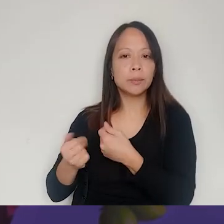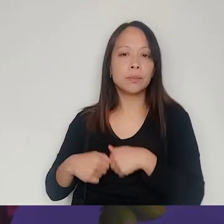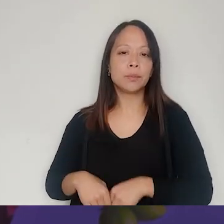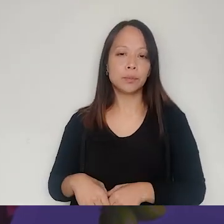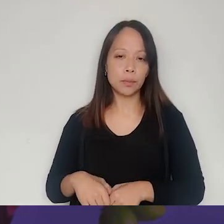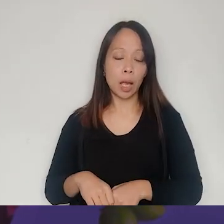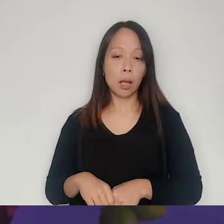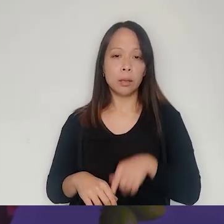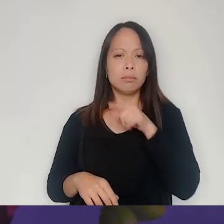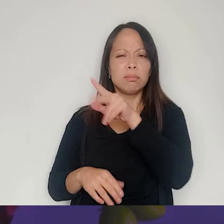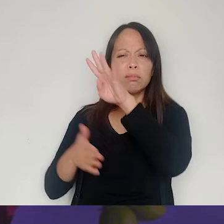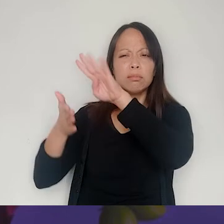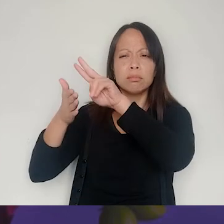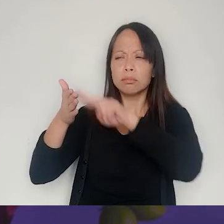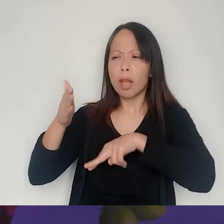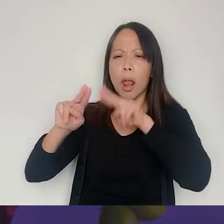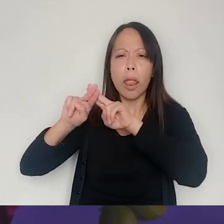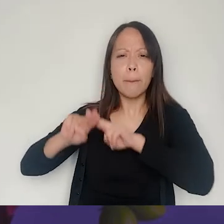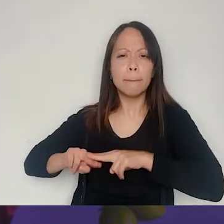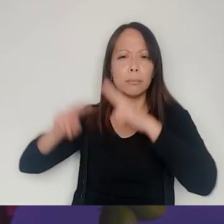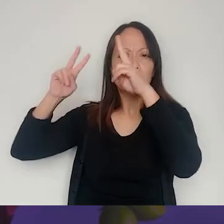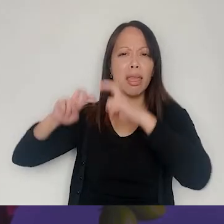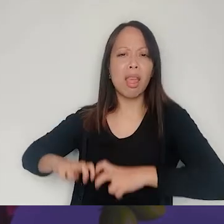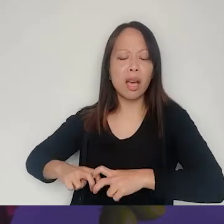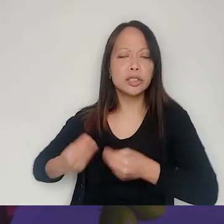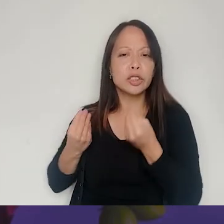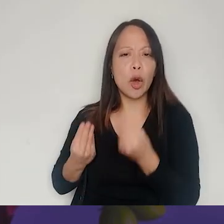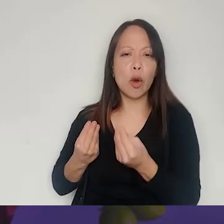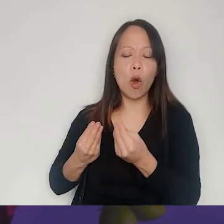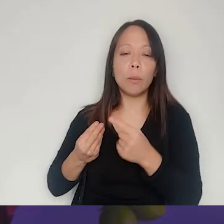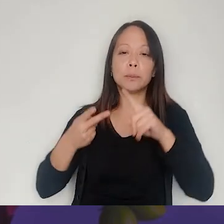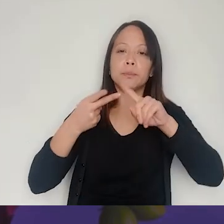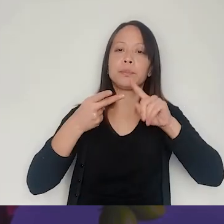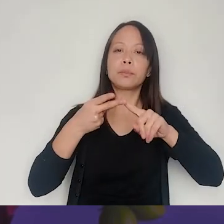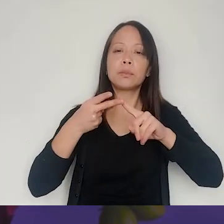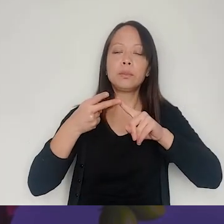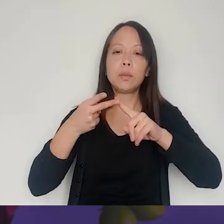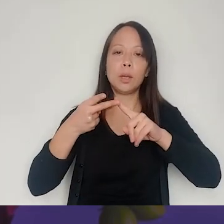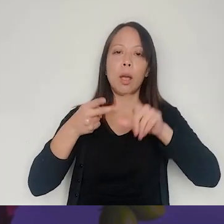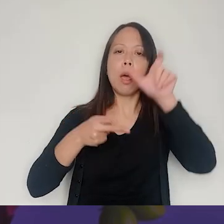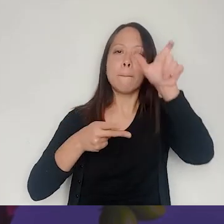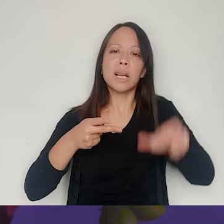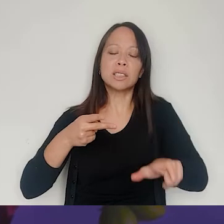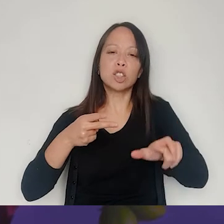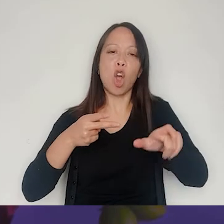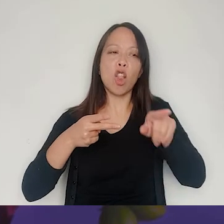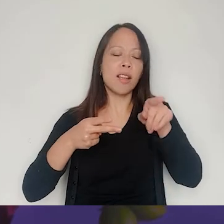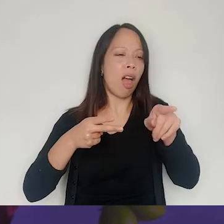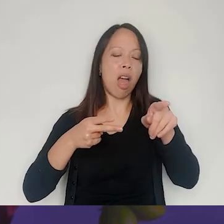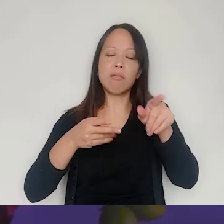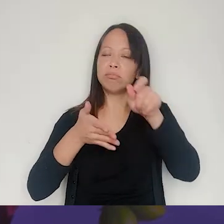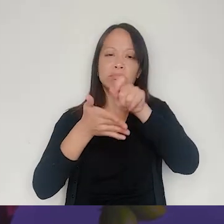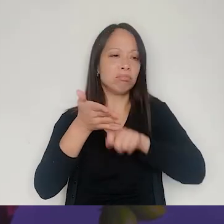no has conseguido una interpretación adecuada. También que las personas sin diagnóstico, una vez no hay diagnóstico, después parece que